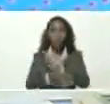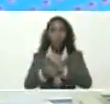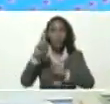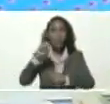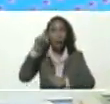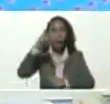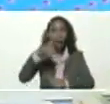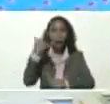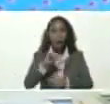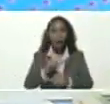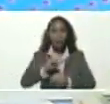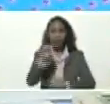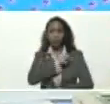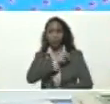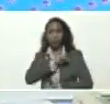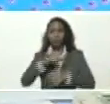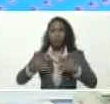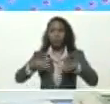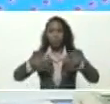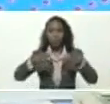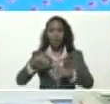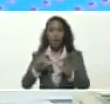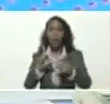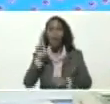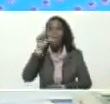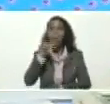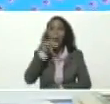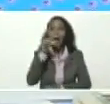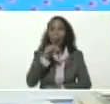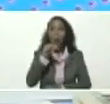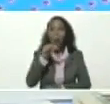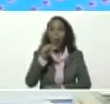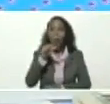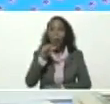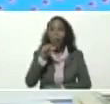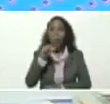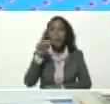El temblor de los pájaros, de Simón Zambrano.